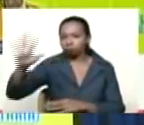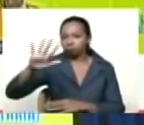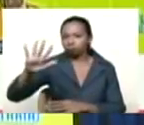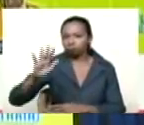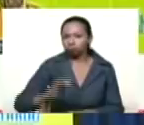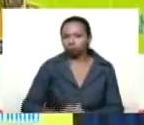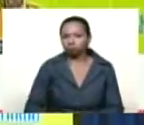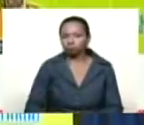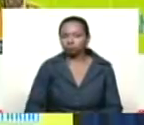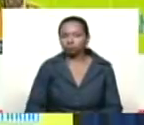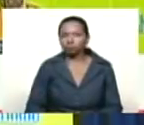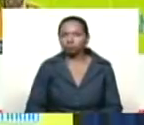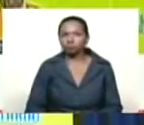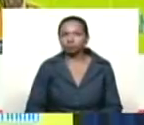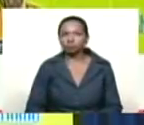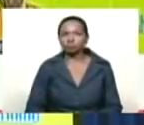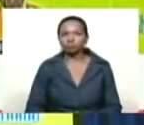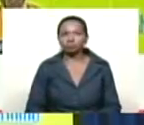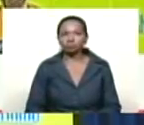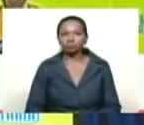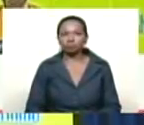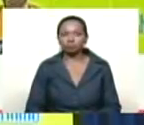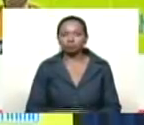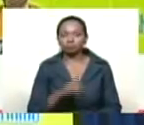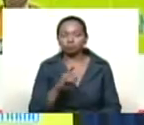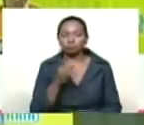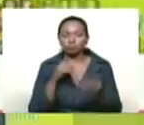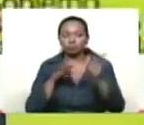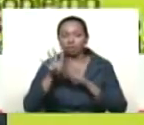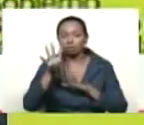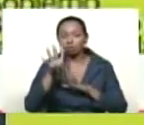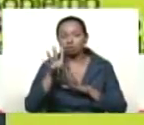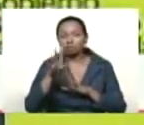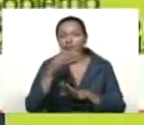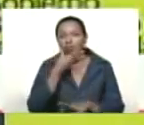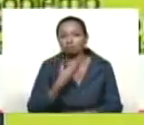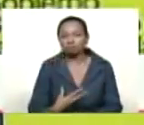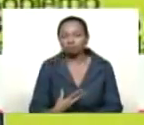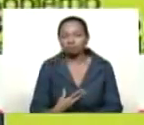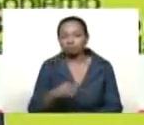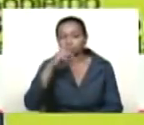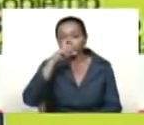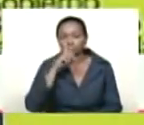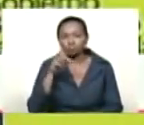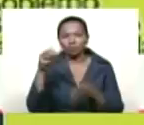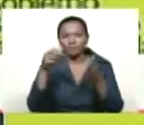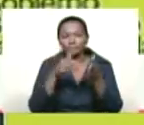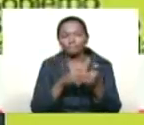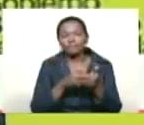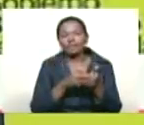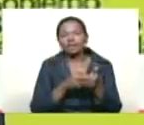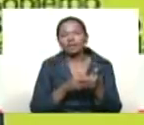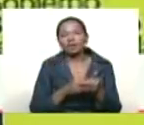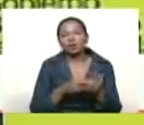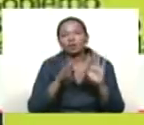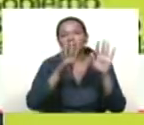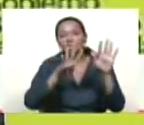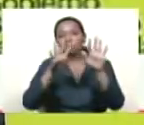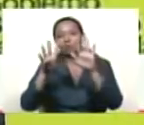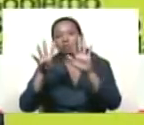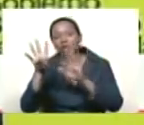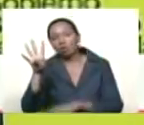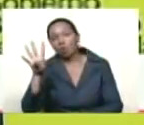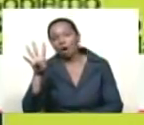gigantes. Cuando aquel 14 de diciembre del año 1994, en La